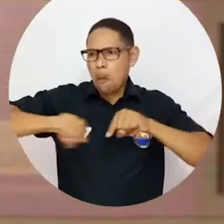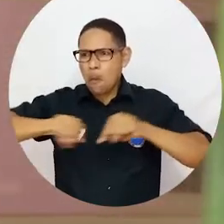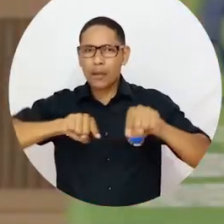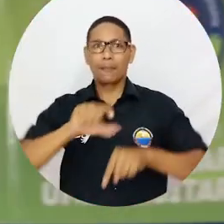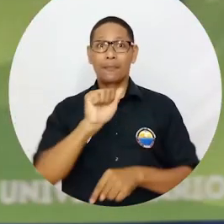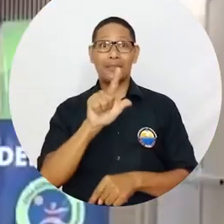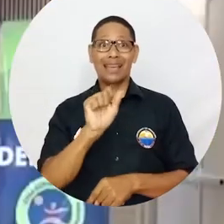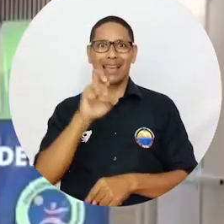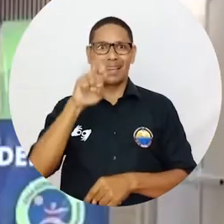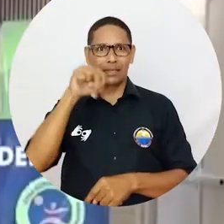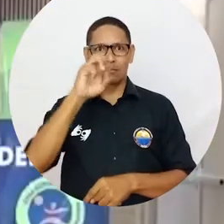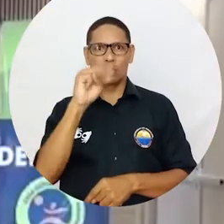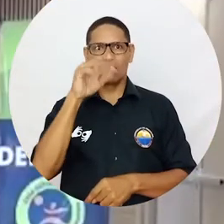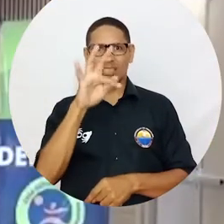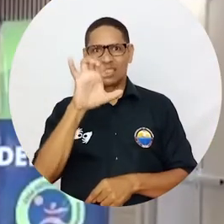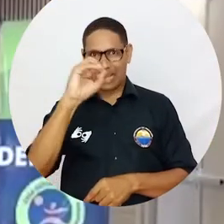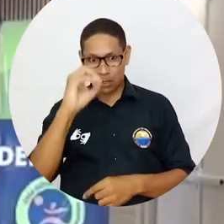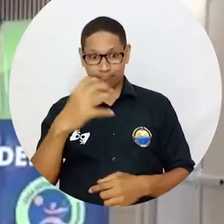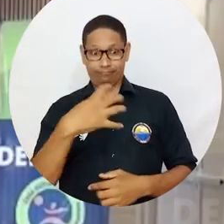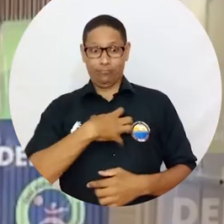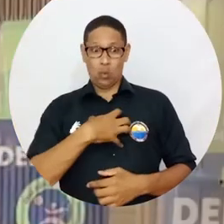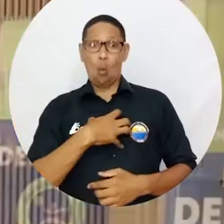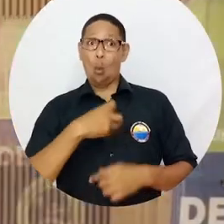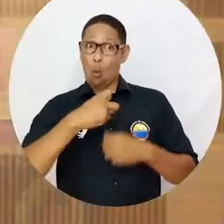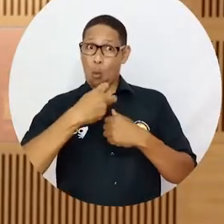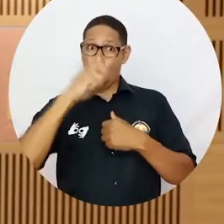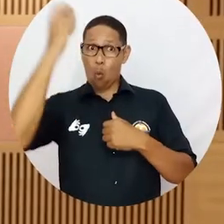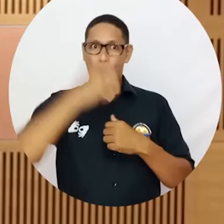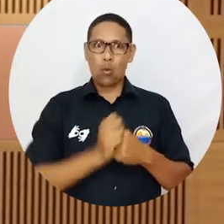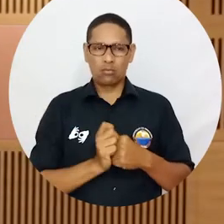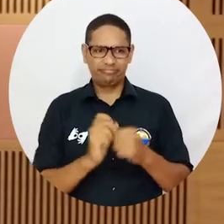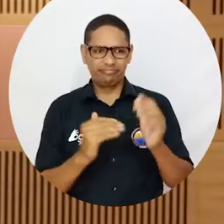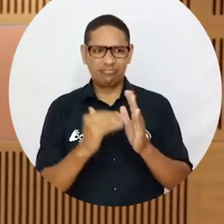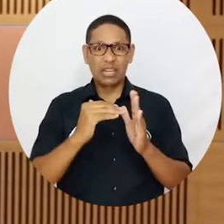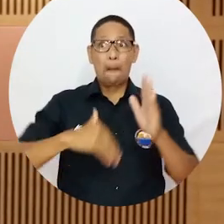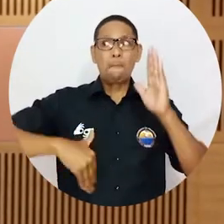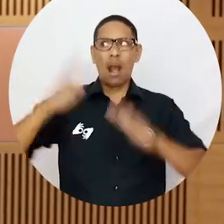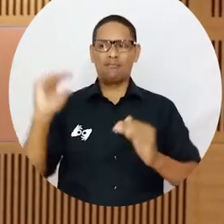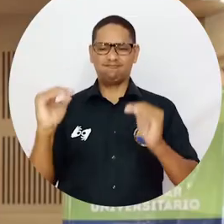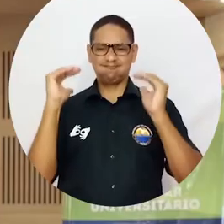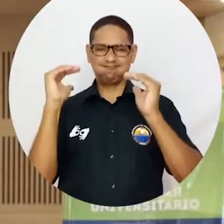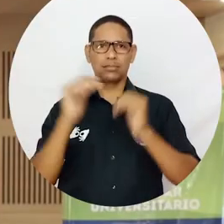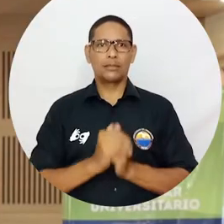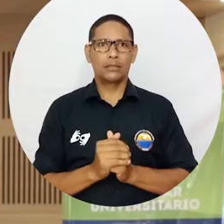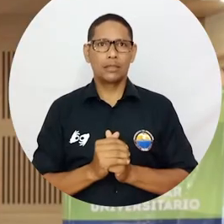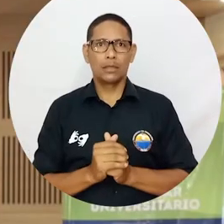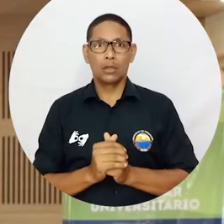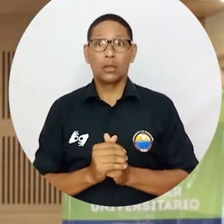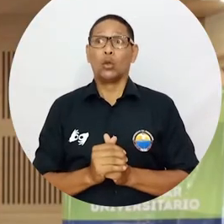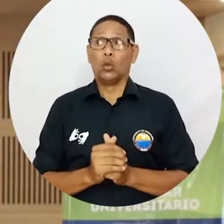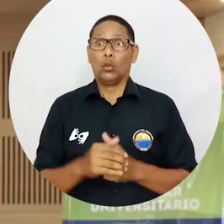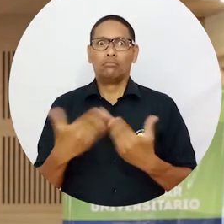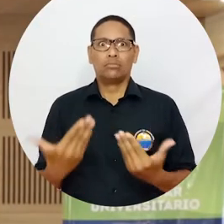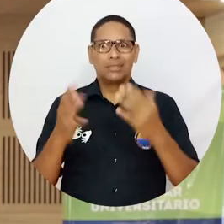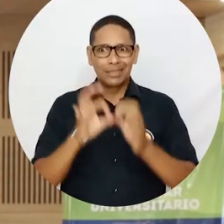Alexander Montero Sierra logró la medalla de oro tras conseguir el puntaje de 6 en la categoría de cinturones avanzados. Dejar la universidad en alto es